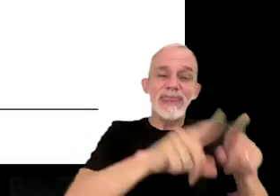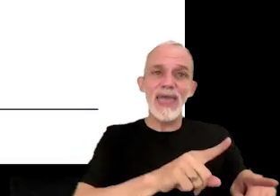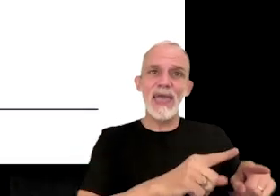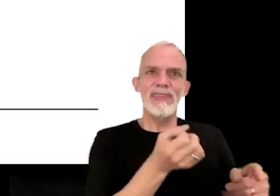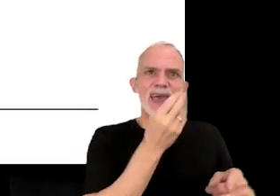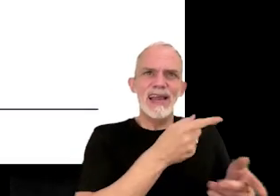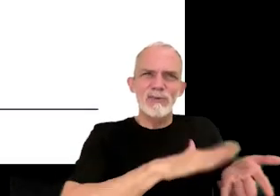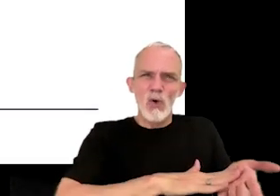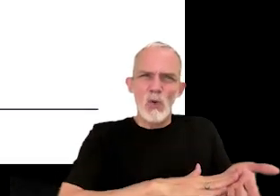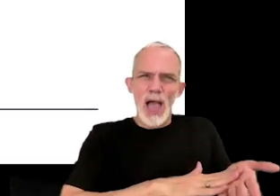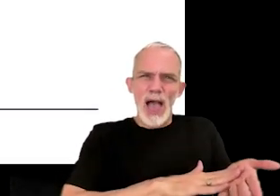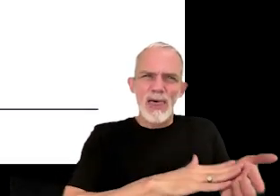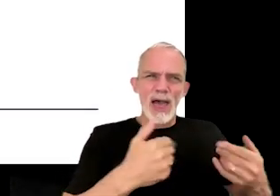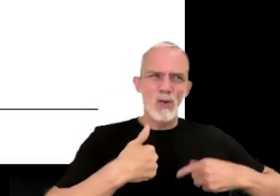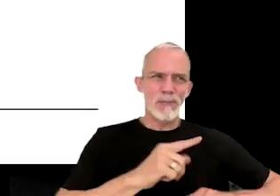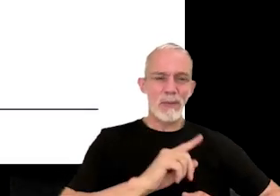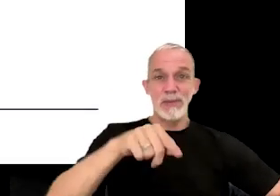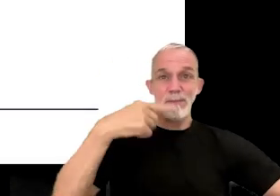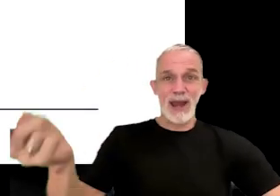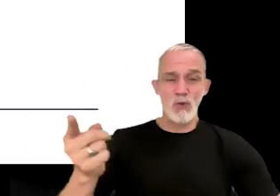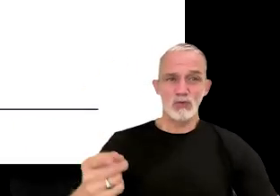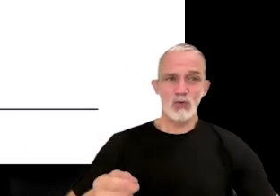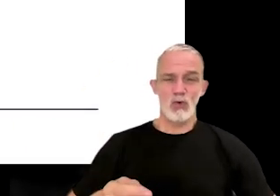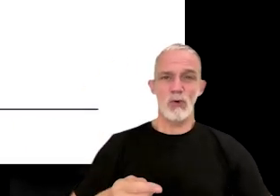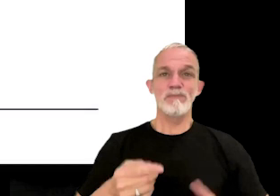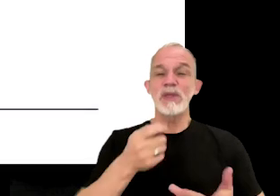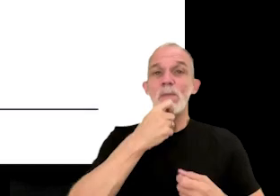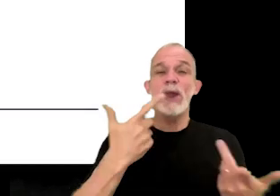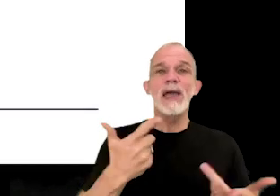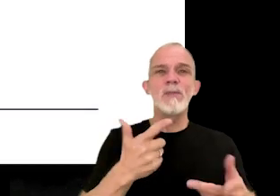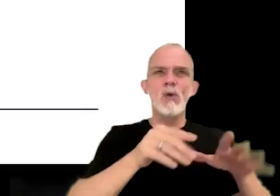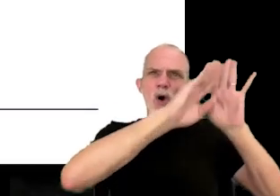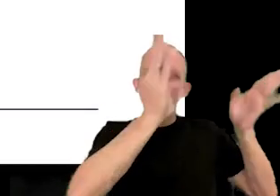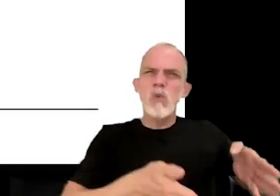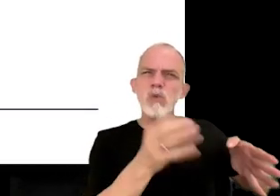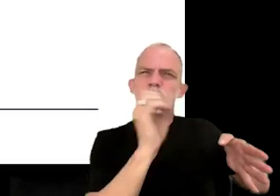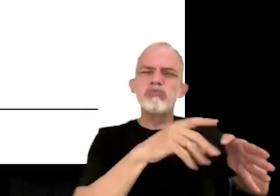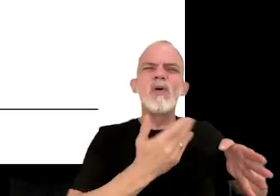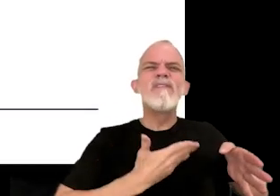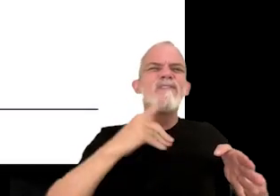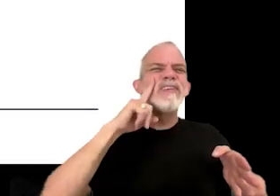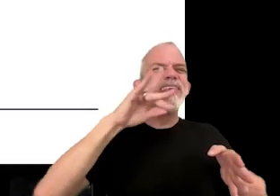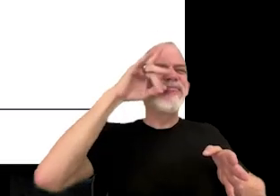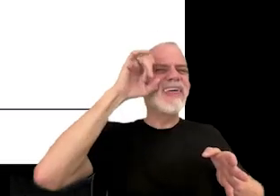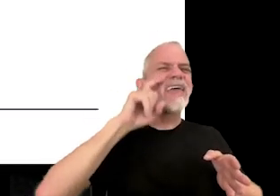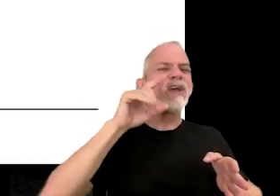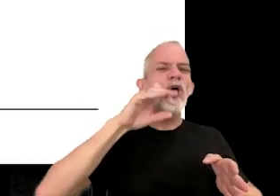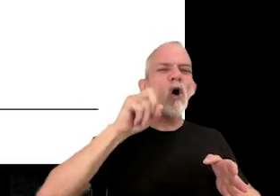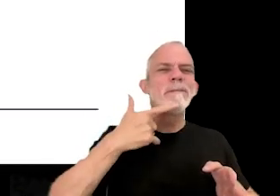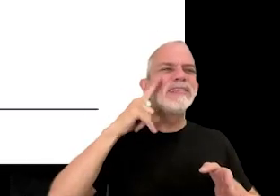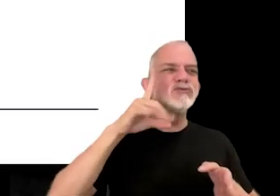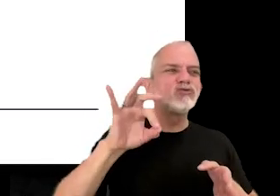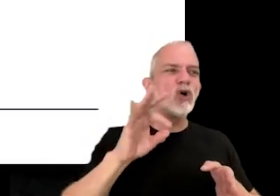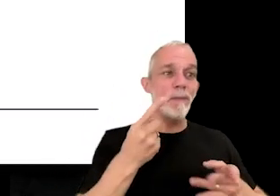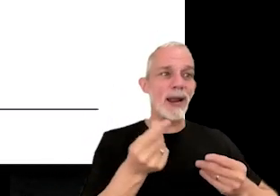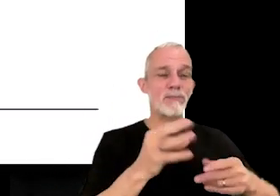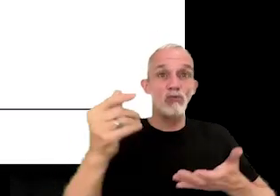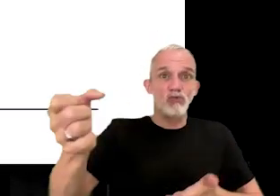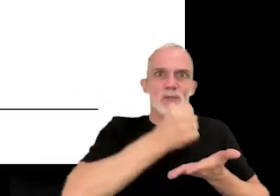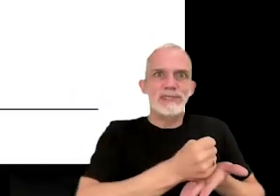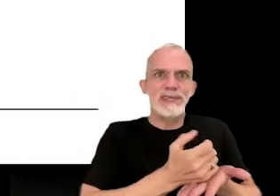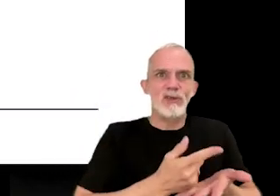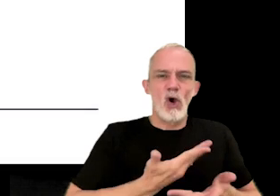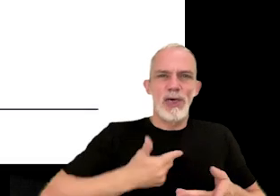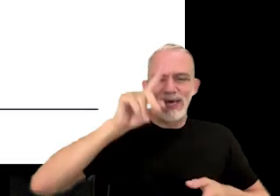declaración jurada de ganancias. Por ejemplo, un fideicomiso que se haya armado para recibir un subsidio del